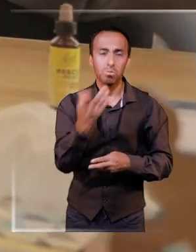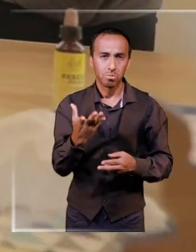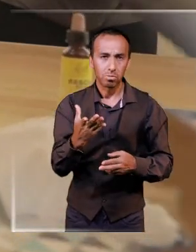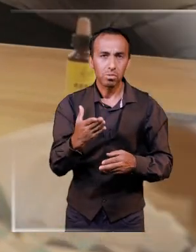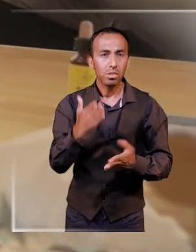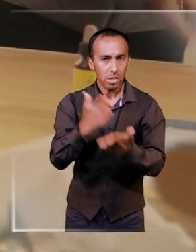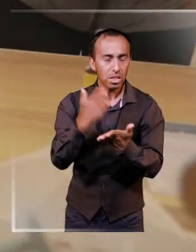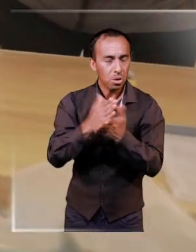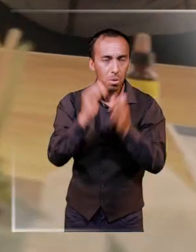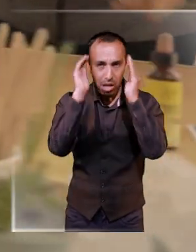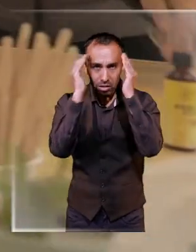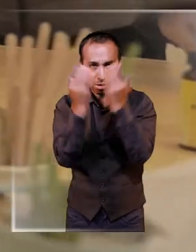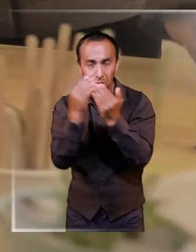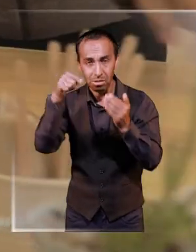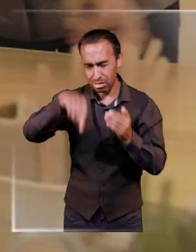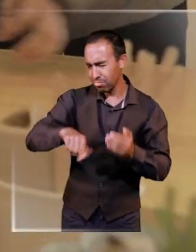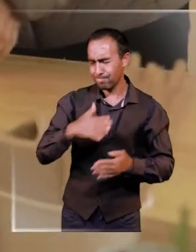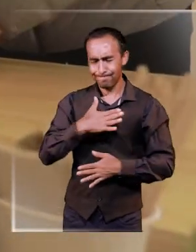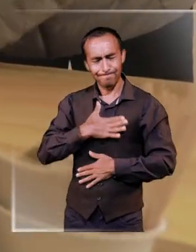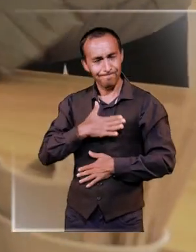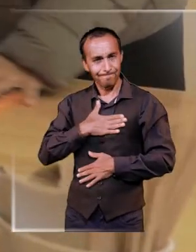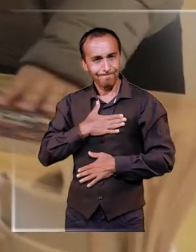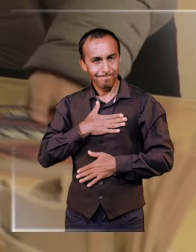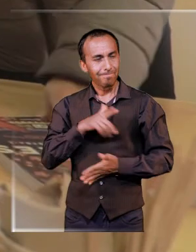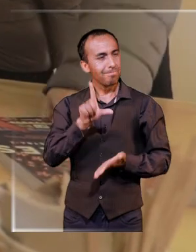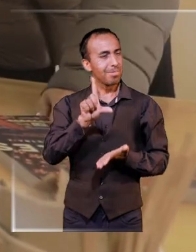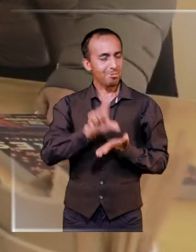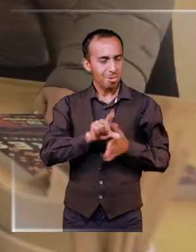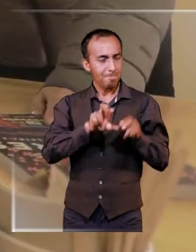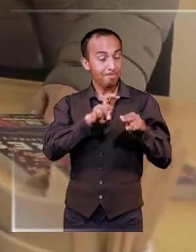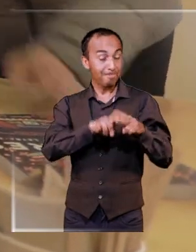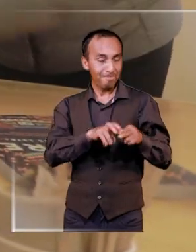También es parte del trabajo. Aquí tengo mi rinconcito.